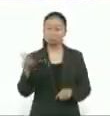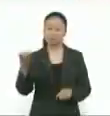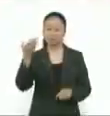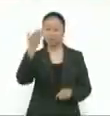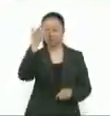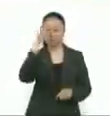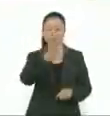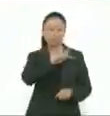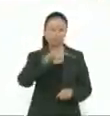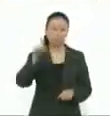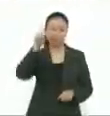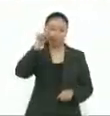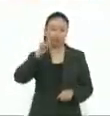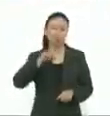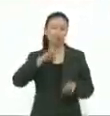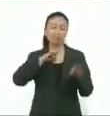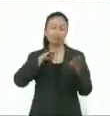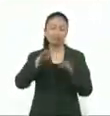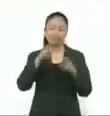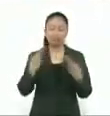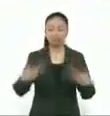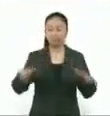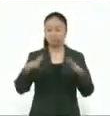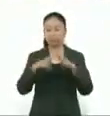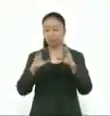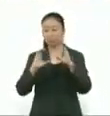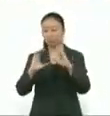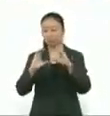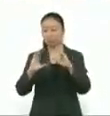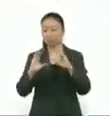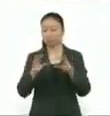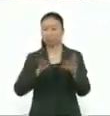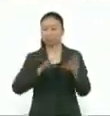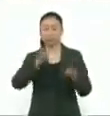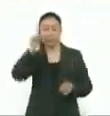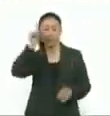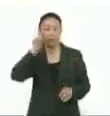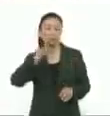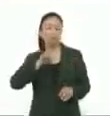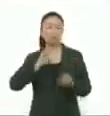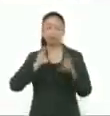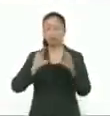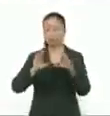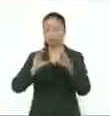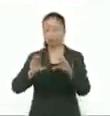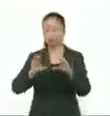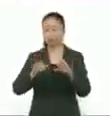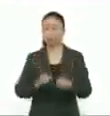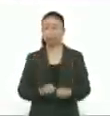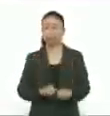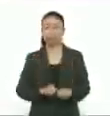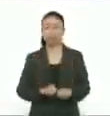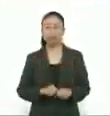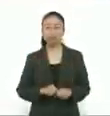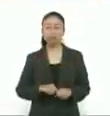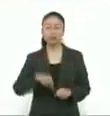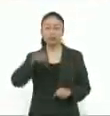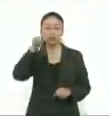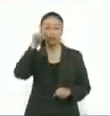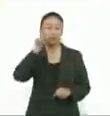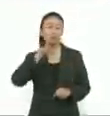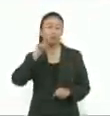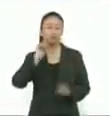las mujeres trabajadoras del hogar, a las mujeres cuidadoras, a las mujeres de